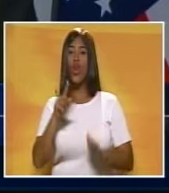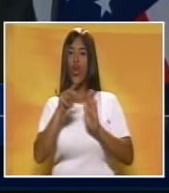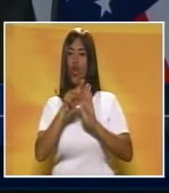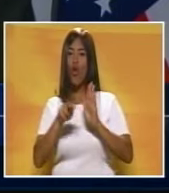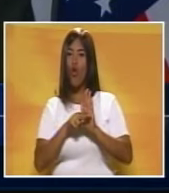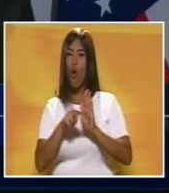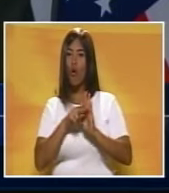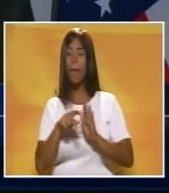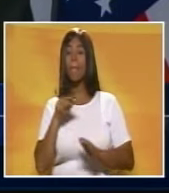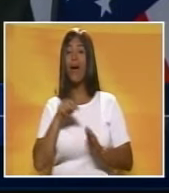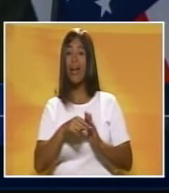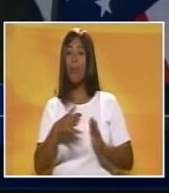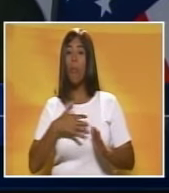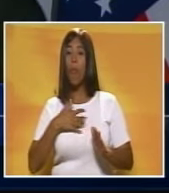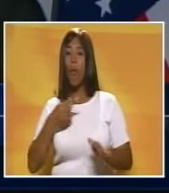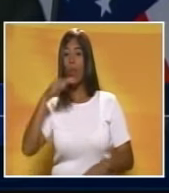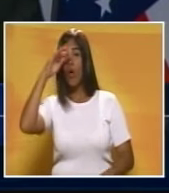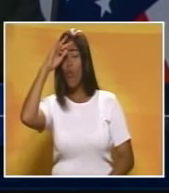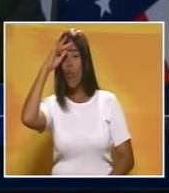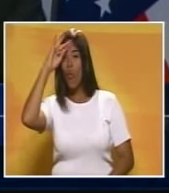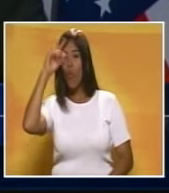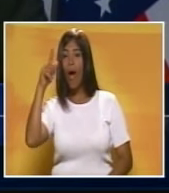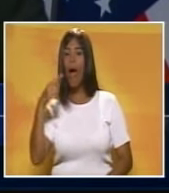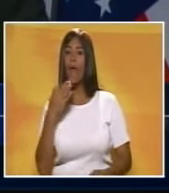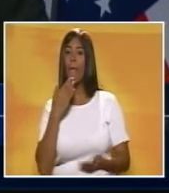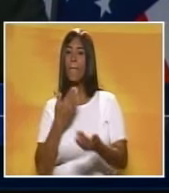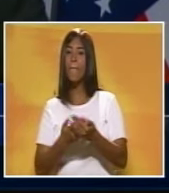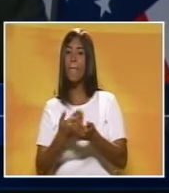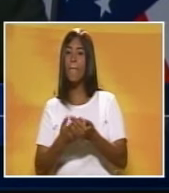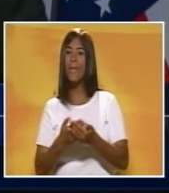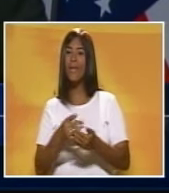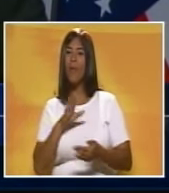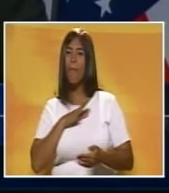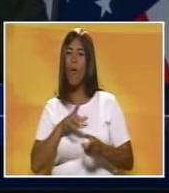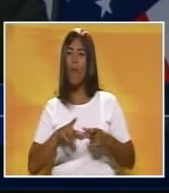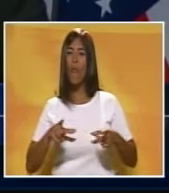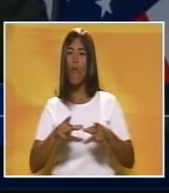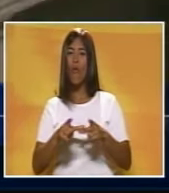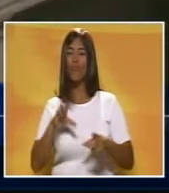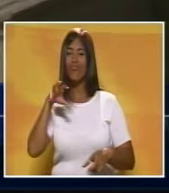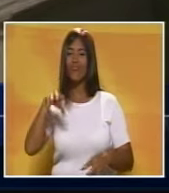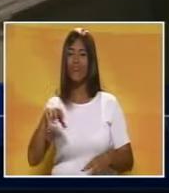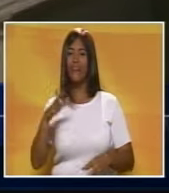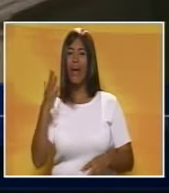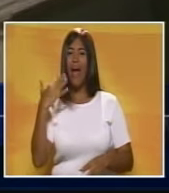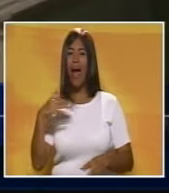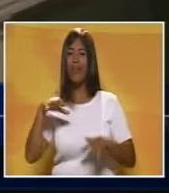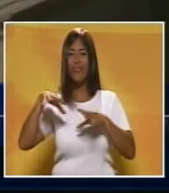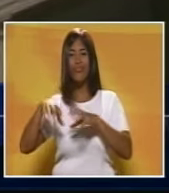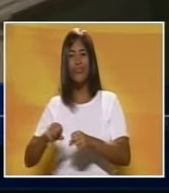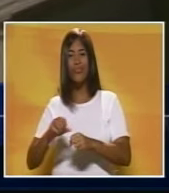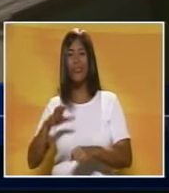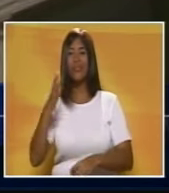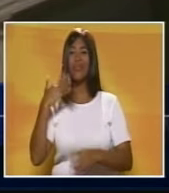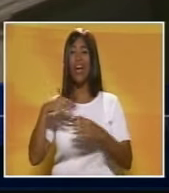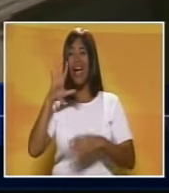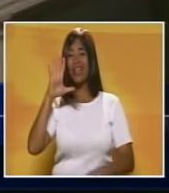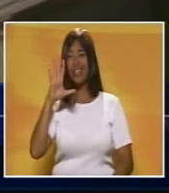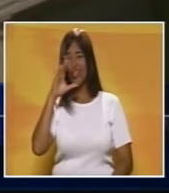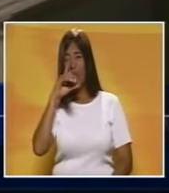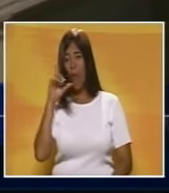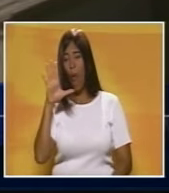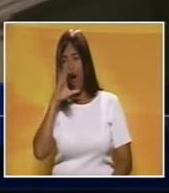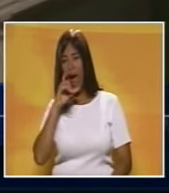que permitiría a cubanos estadounidenses reclamar propiedades en las islas confiscadas hace más de 5 décadas. El